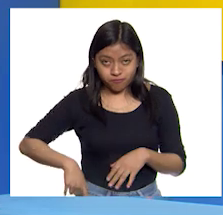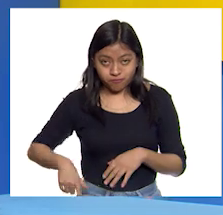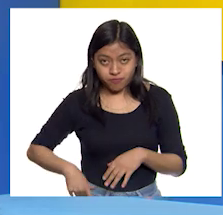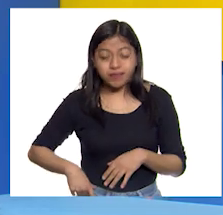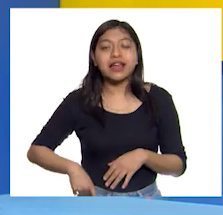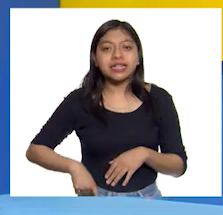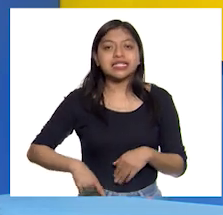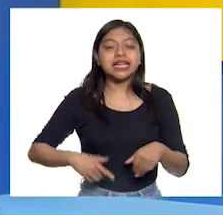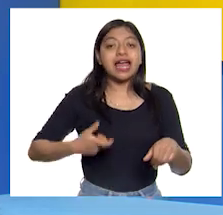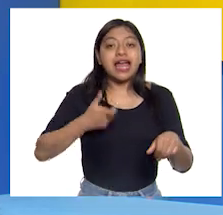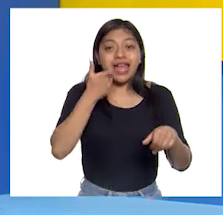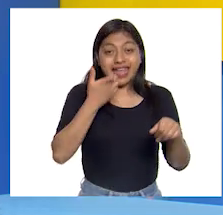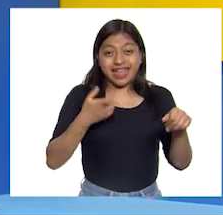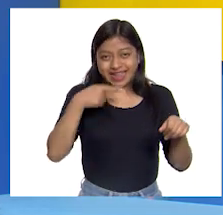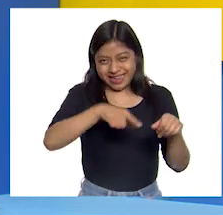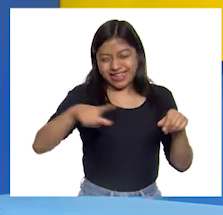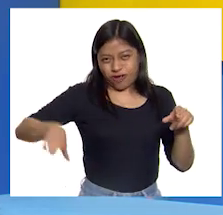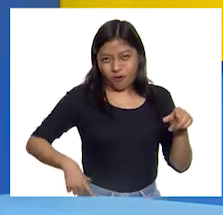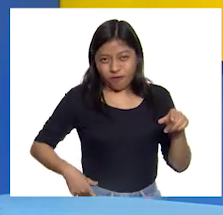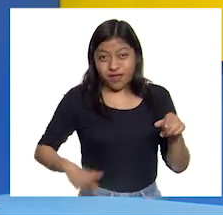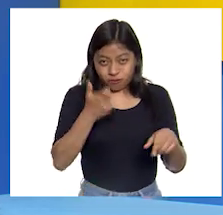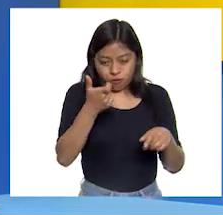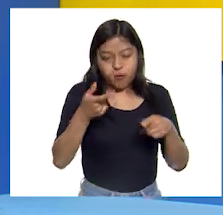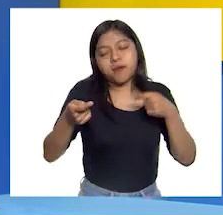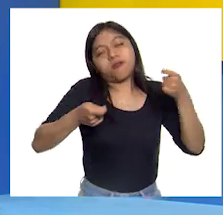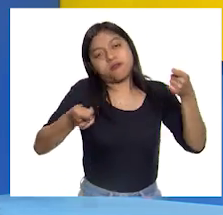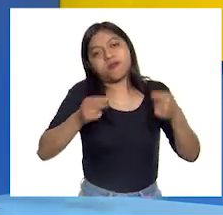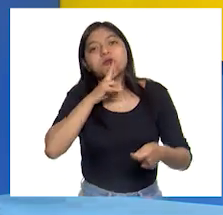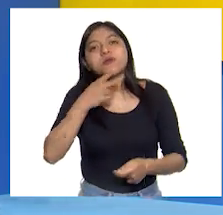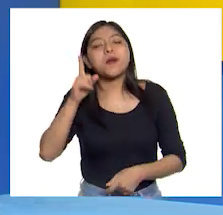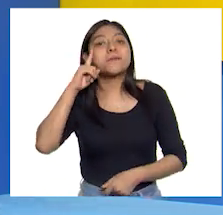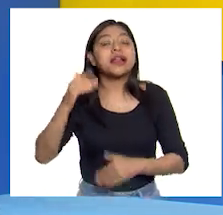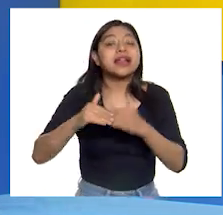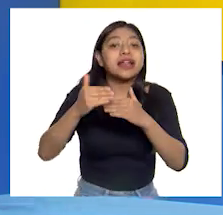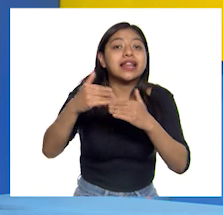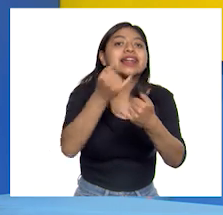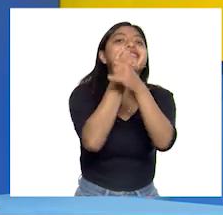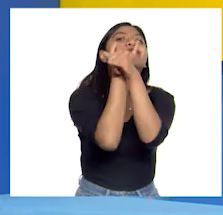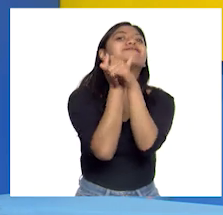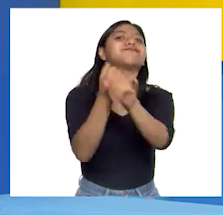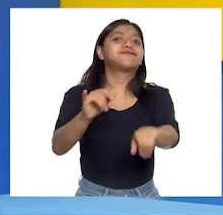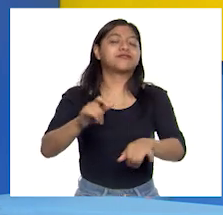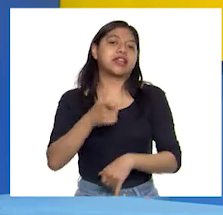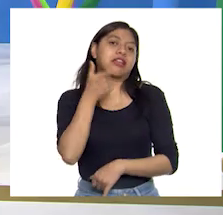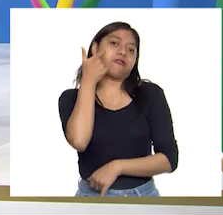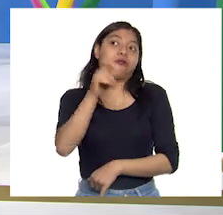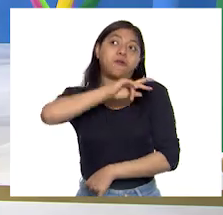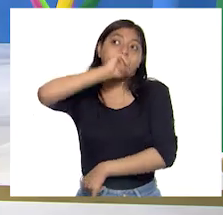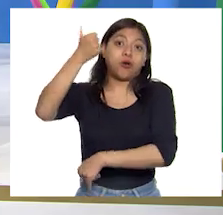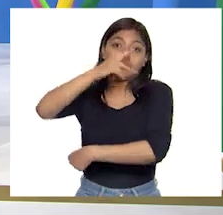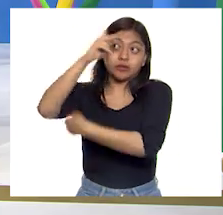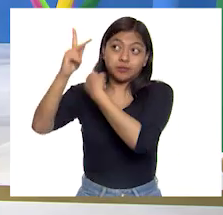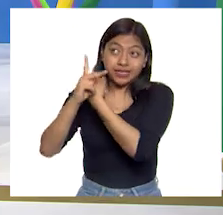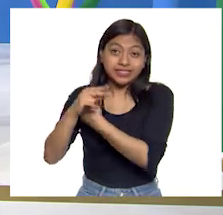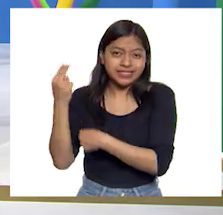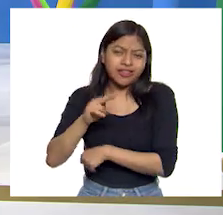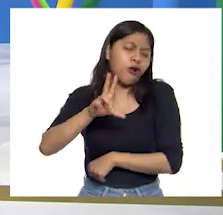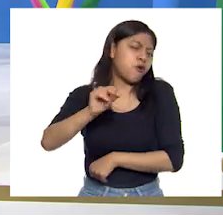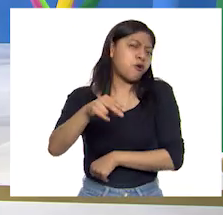el objetivo de promover el crecimiento económico a través de la industrialización para generar empleos, redistribuir el ingreso entre